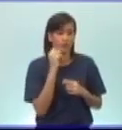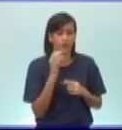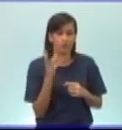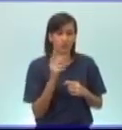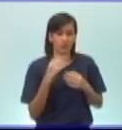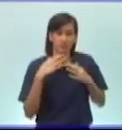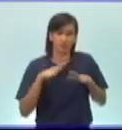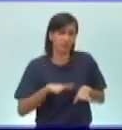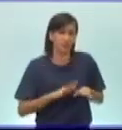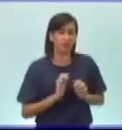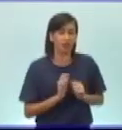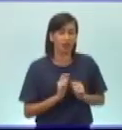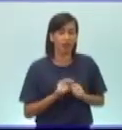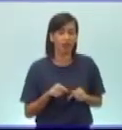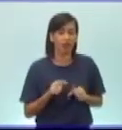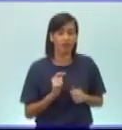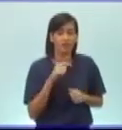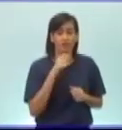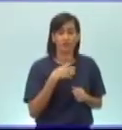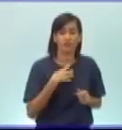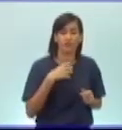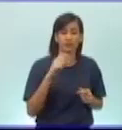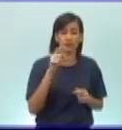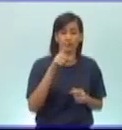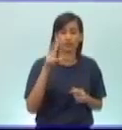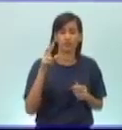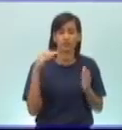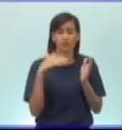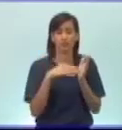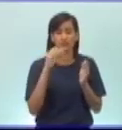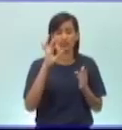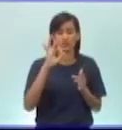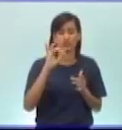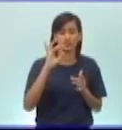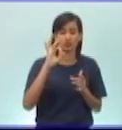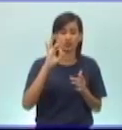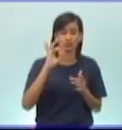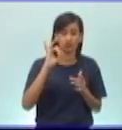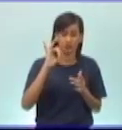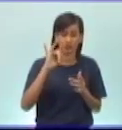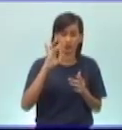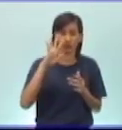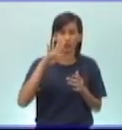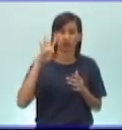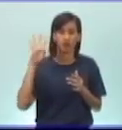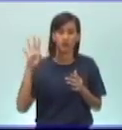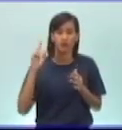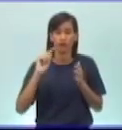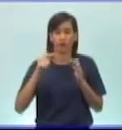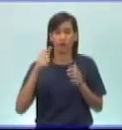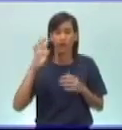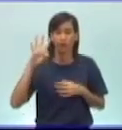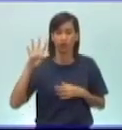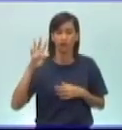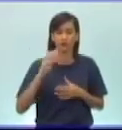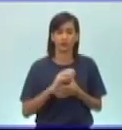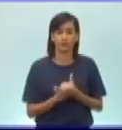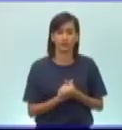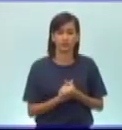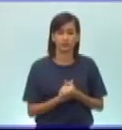porque estaríamos sustrayendo con el número 0. Para seguir el orden y darnos cuenta del orden a